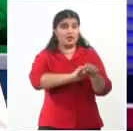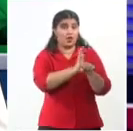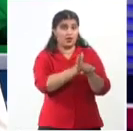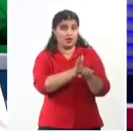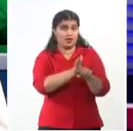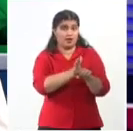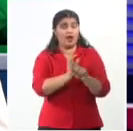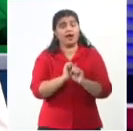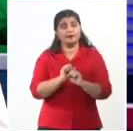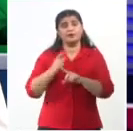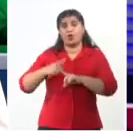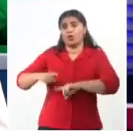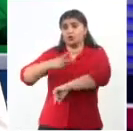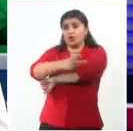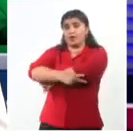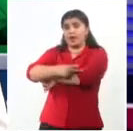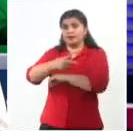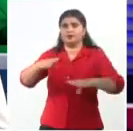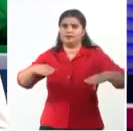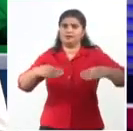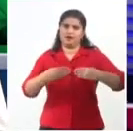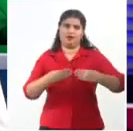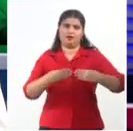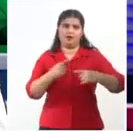tuvieron, sobre todo Sudáfrica.